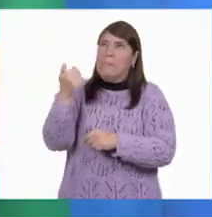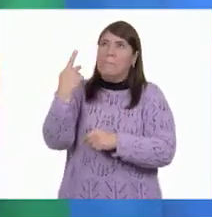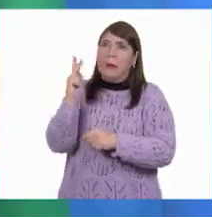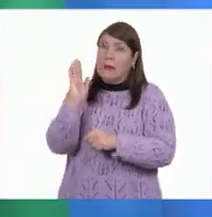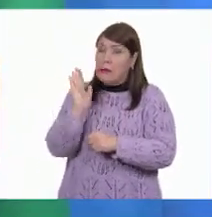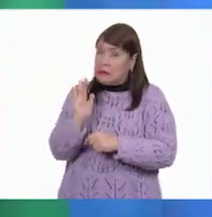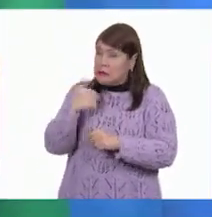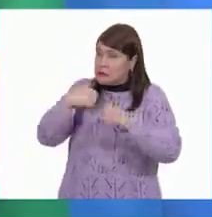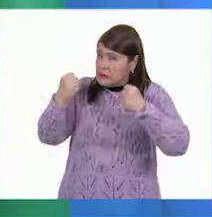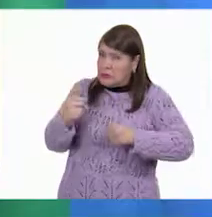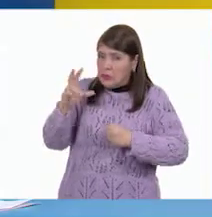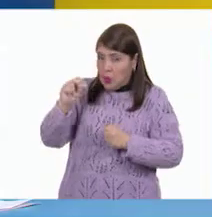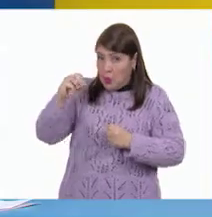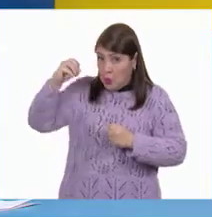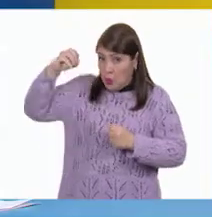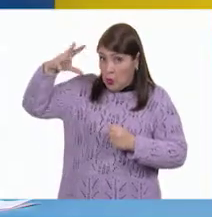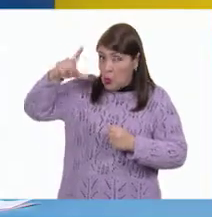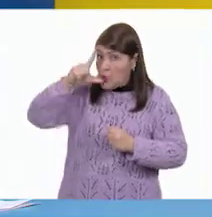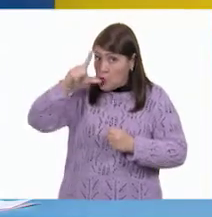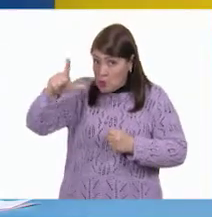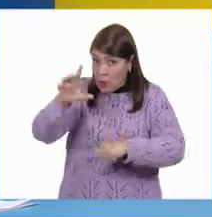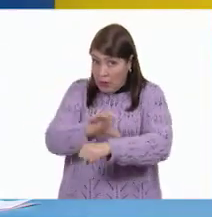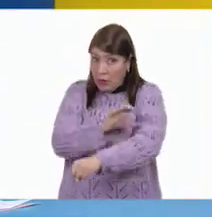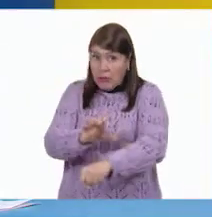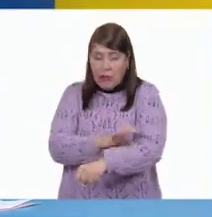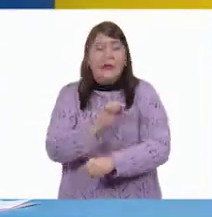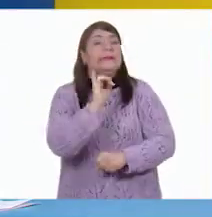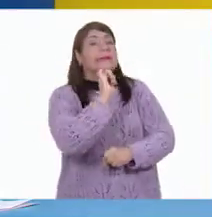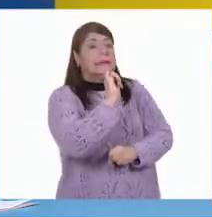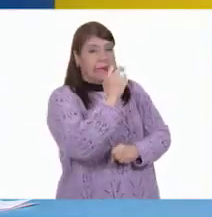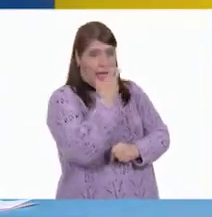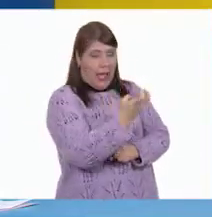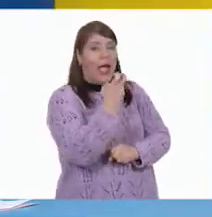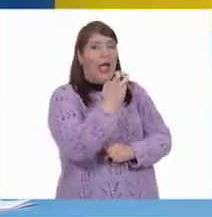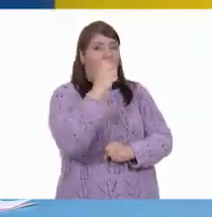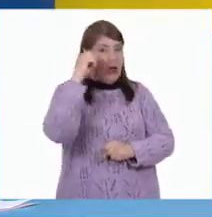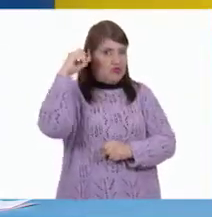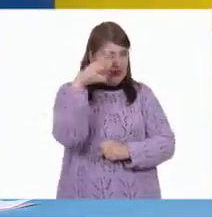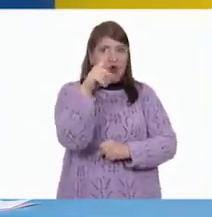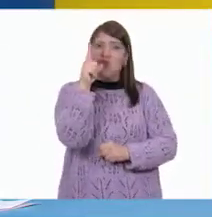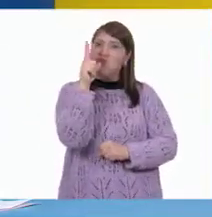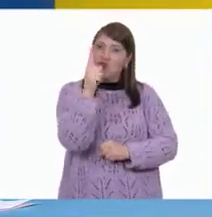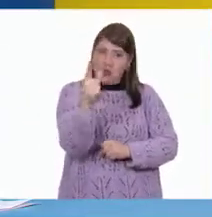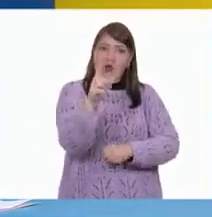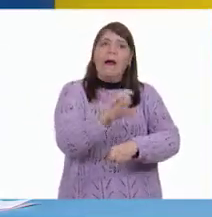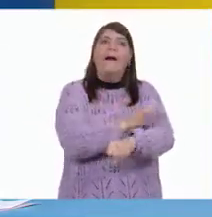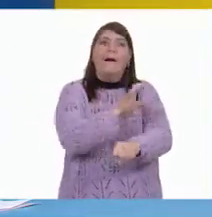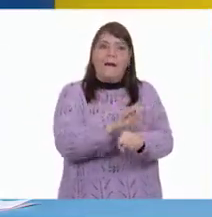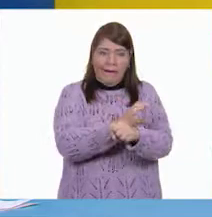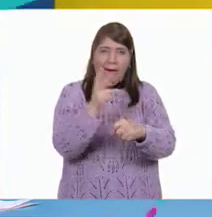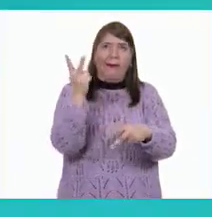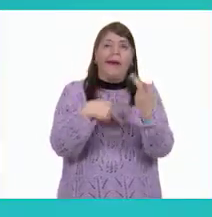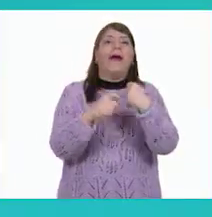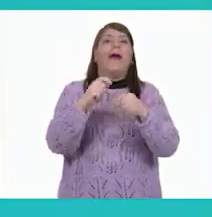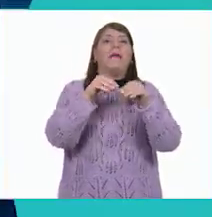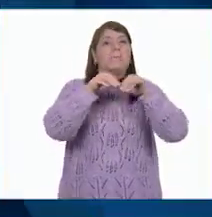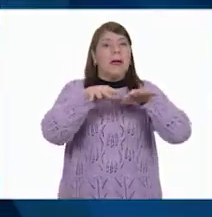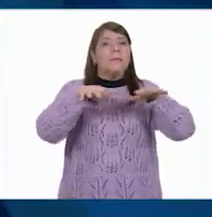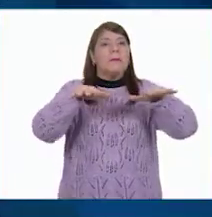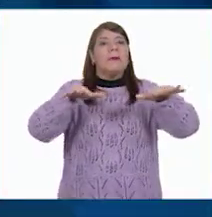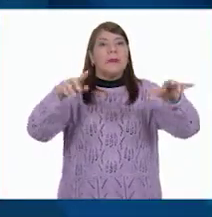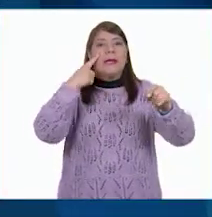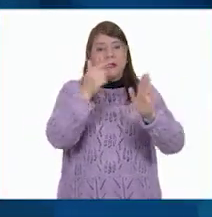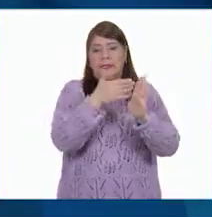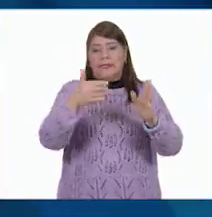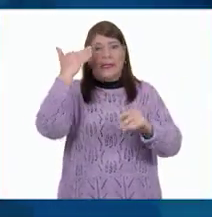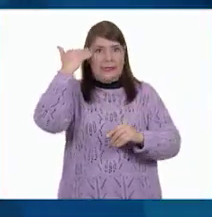eléctrica. Muy bien, ambos. Y sí, Jenny, la luz eléctrica fue determinante y comenzó a popularizarse justo en este